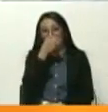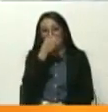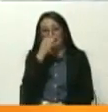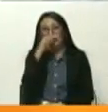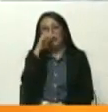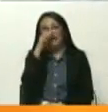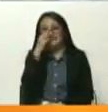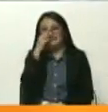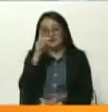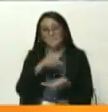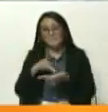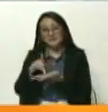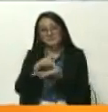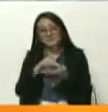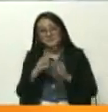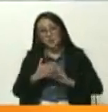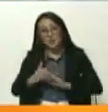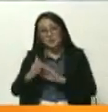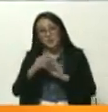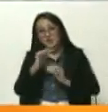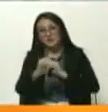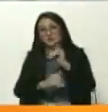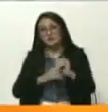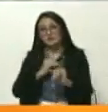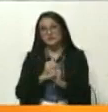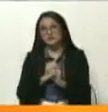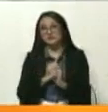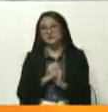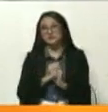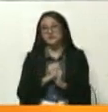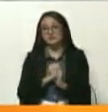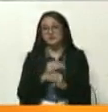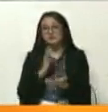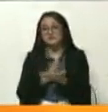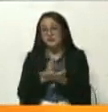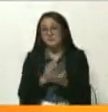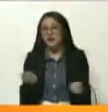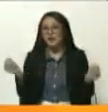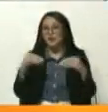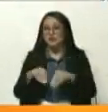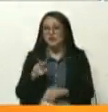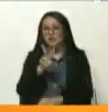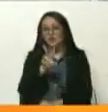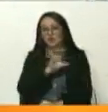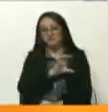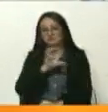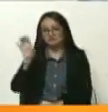La participación de la comunidad internacional siempre es un acuerdo entre las partes.